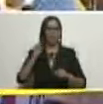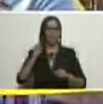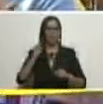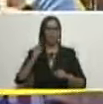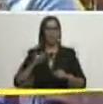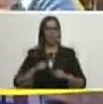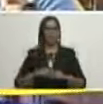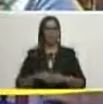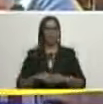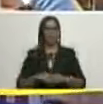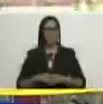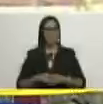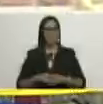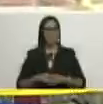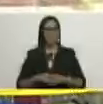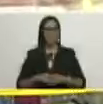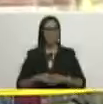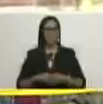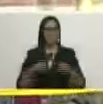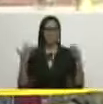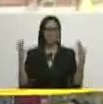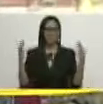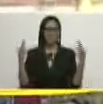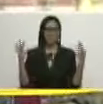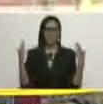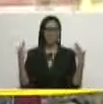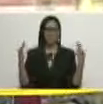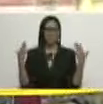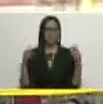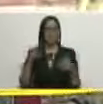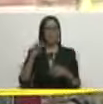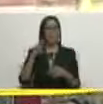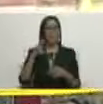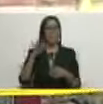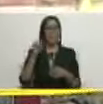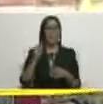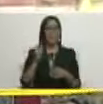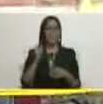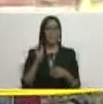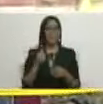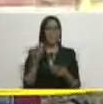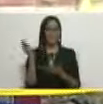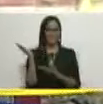Churuguara también. A María Gregoria Arcaya,